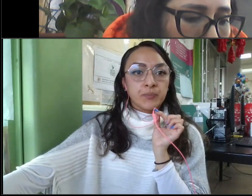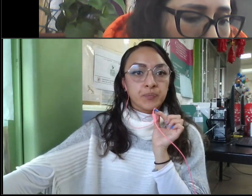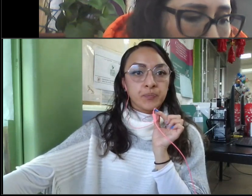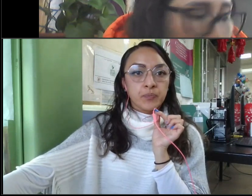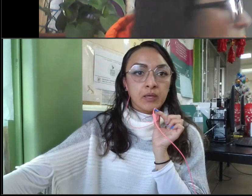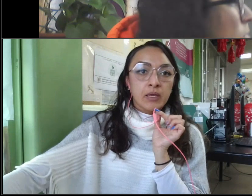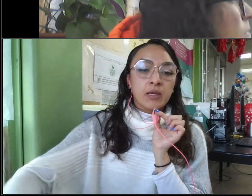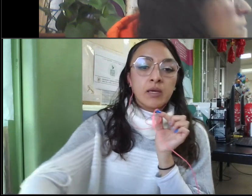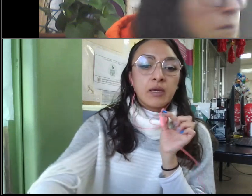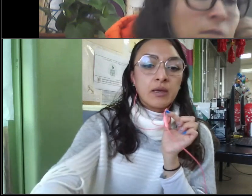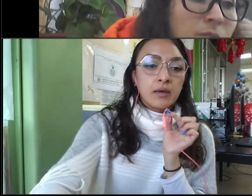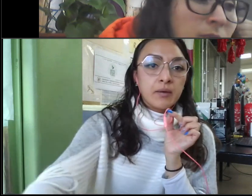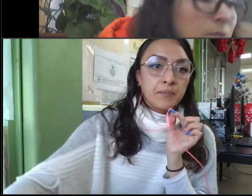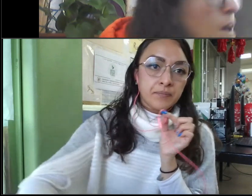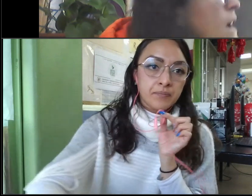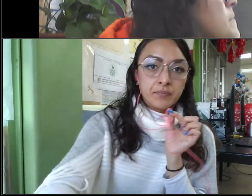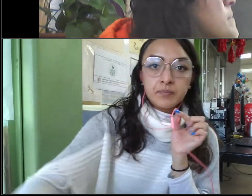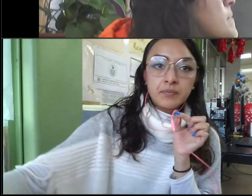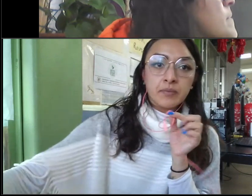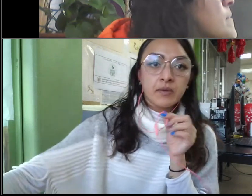eso.